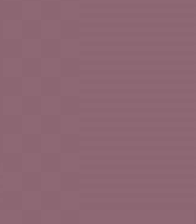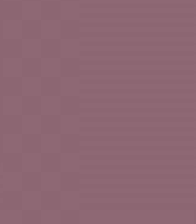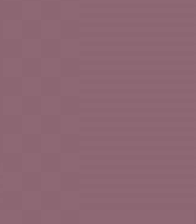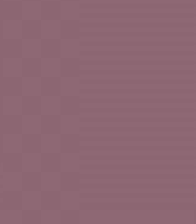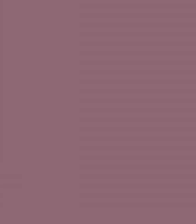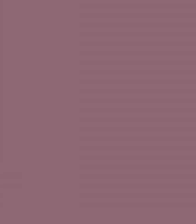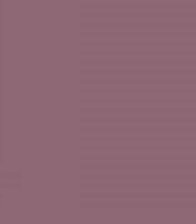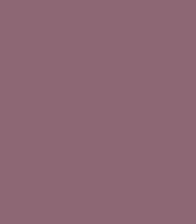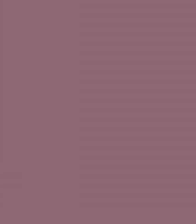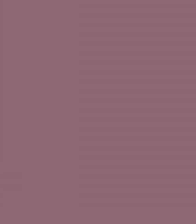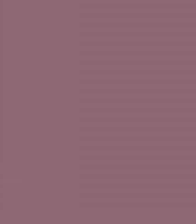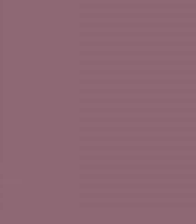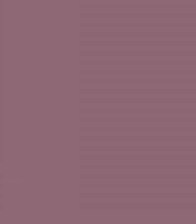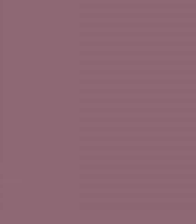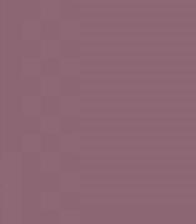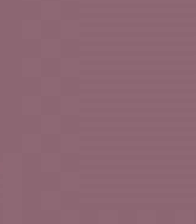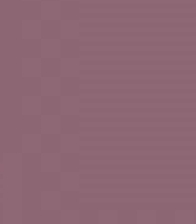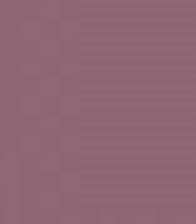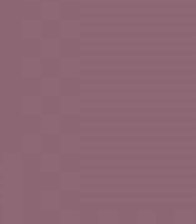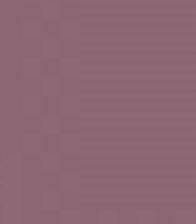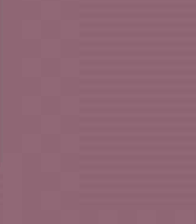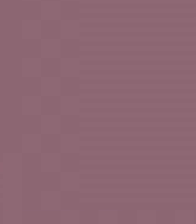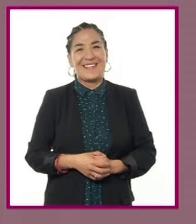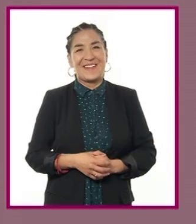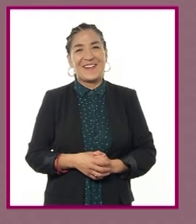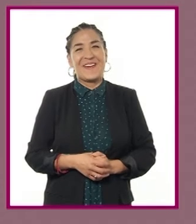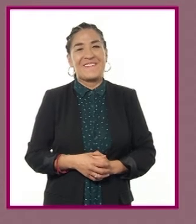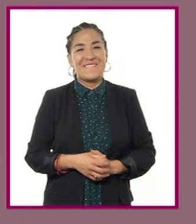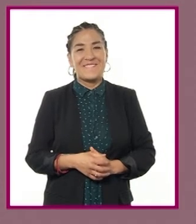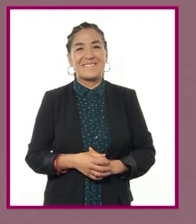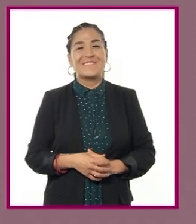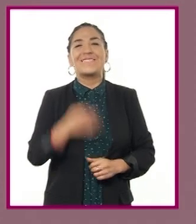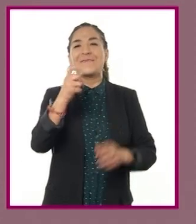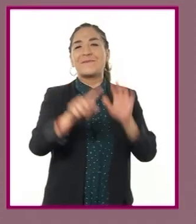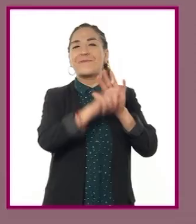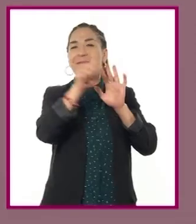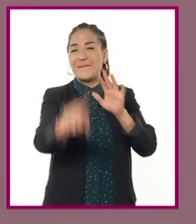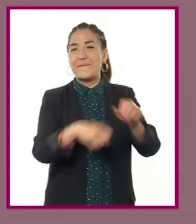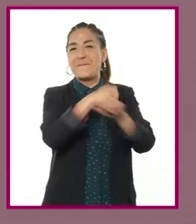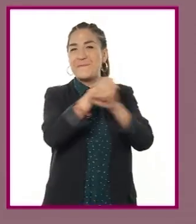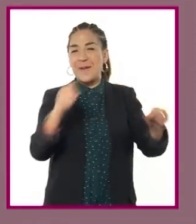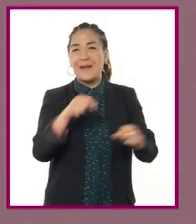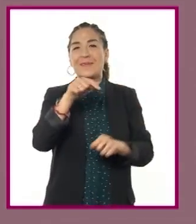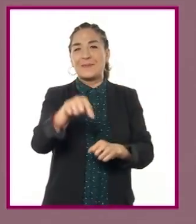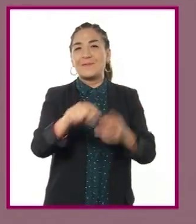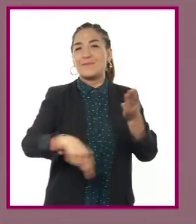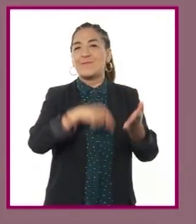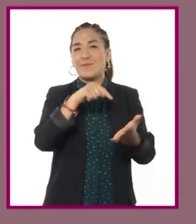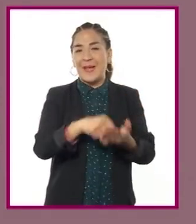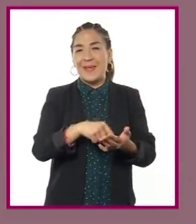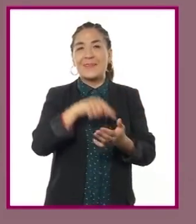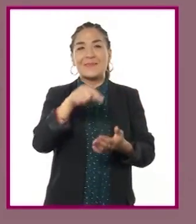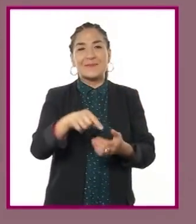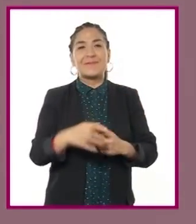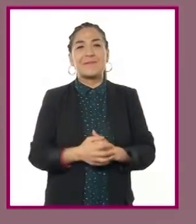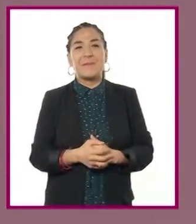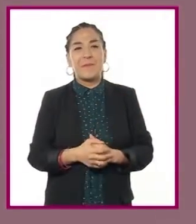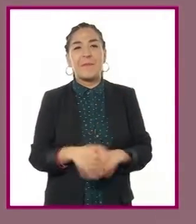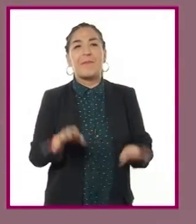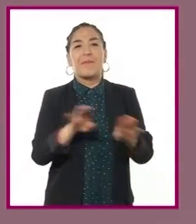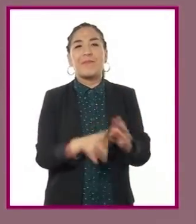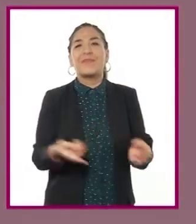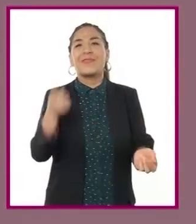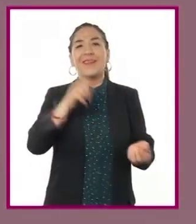A la 1:23 de la mañana del sábado 26 de abril estalló el cuarto reactor de la central, y unos segundos más tarde una